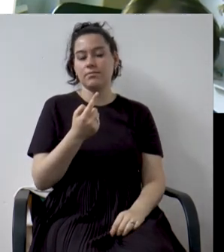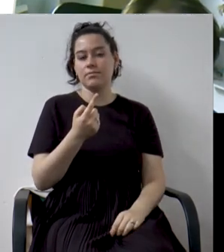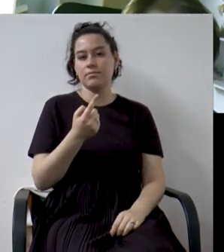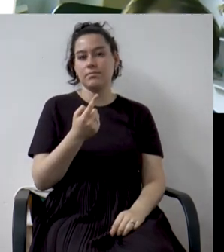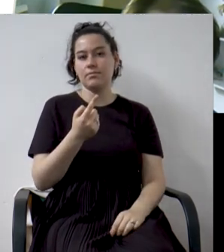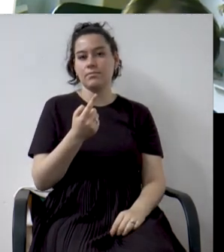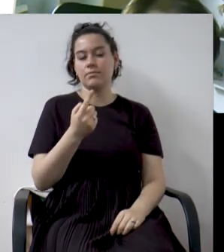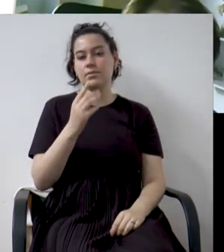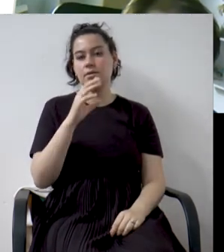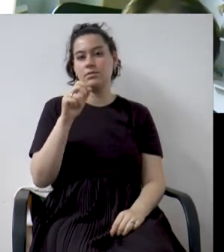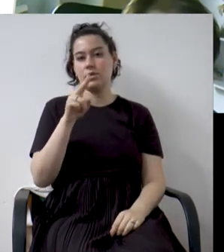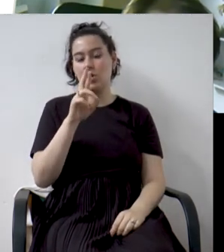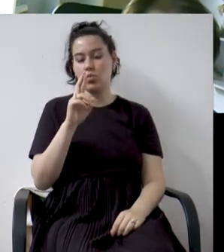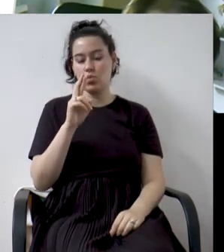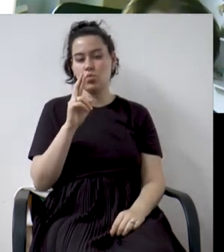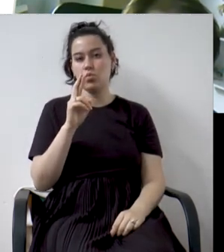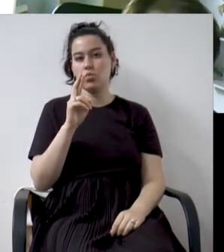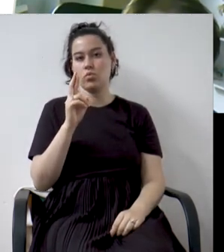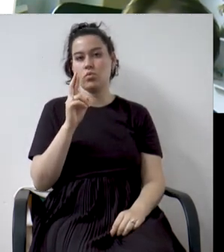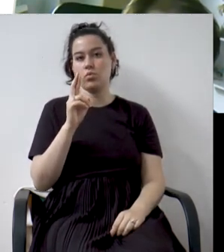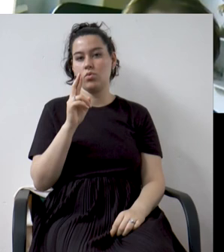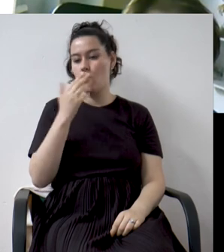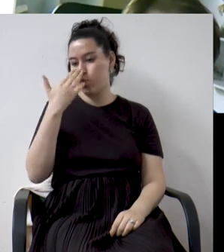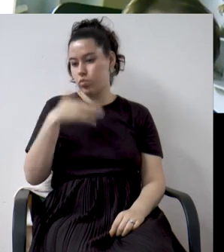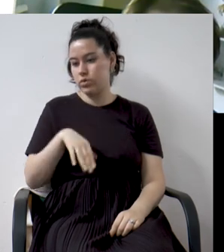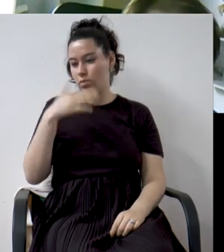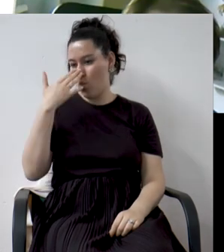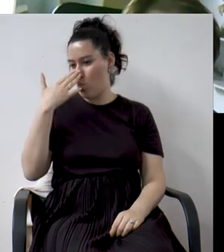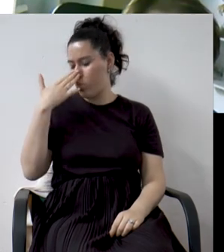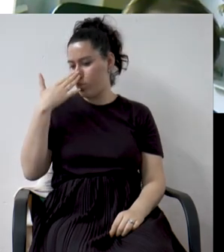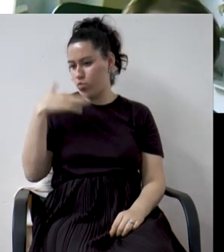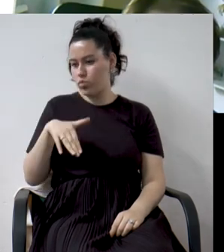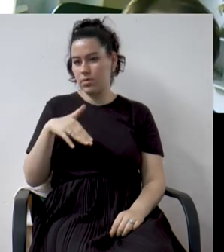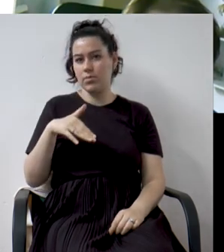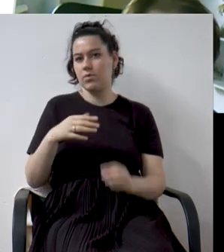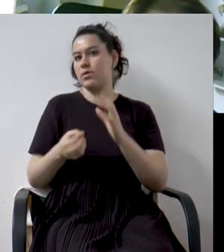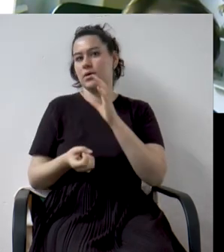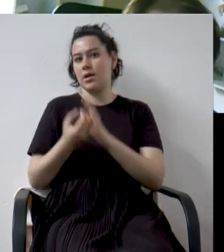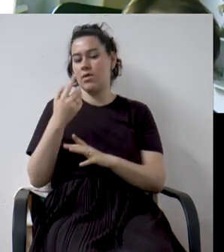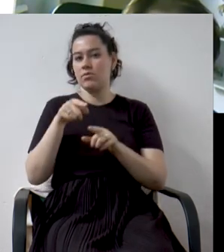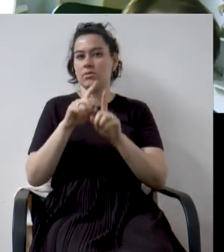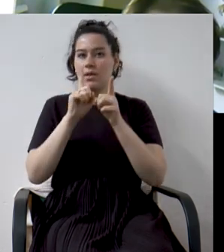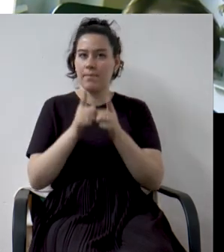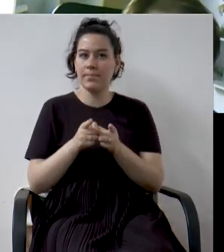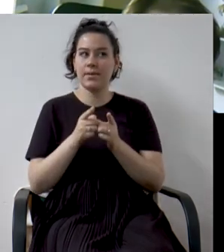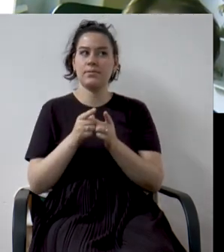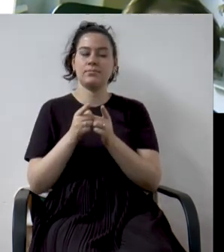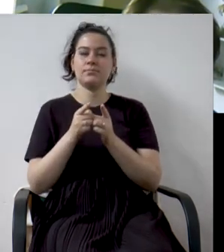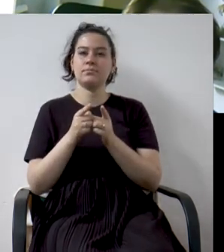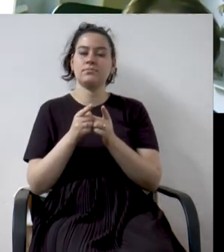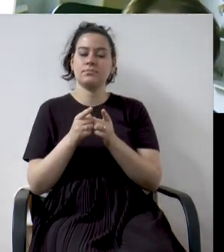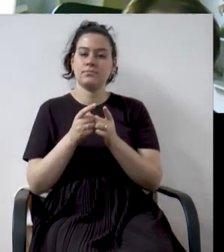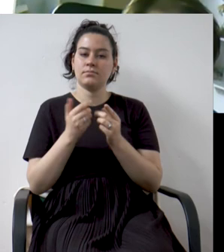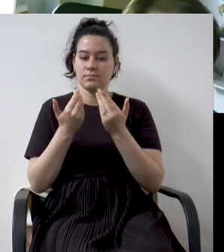que el CENUR Noreste fue uno de los últimos, fue el último a ser creado, eso también nos conlleva desde el comienzo de la